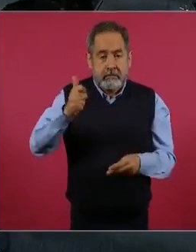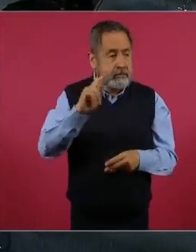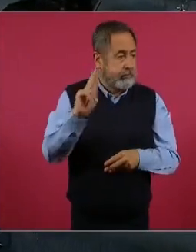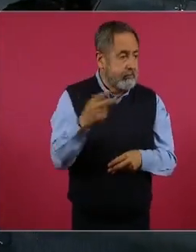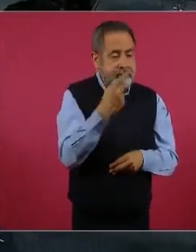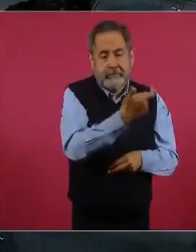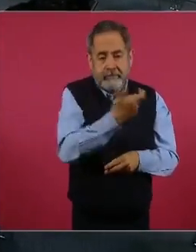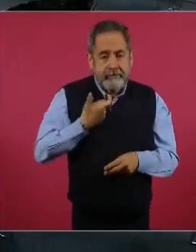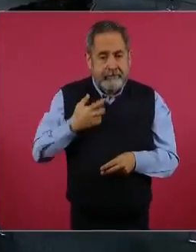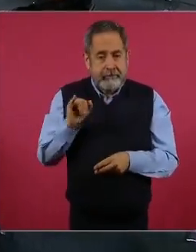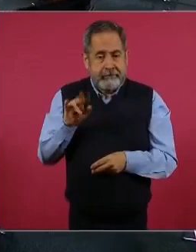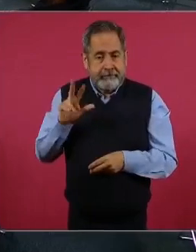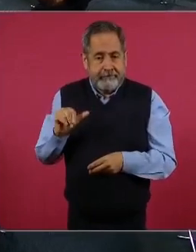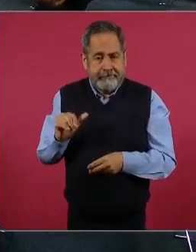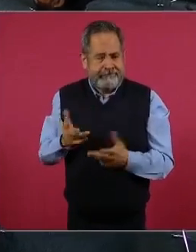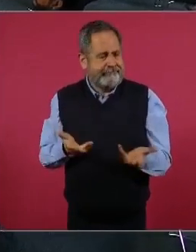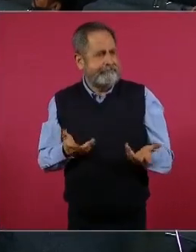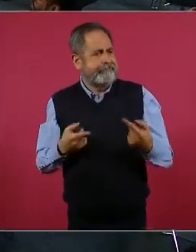IVA,